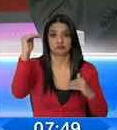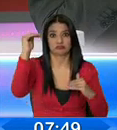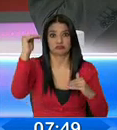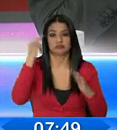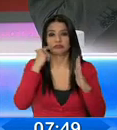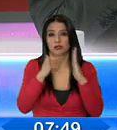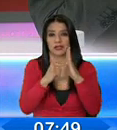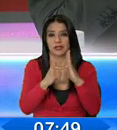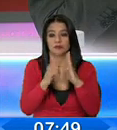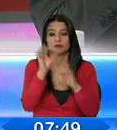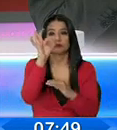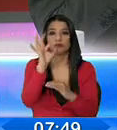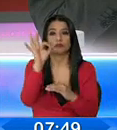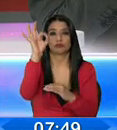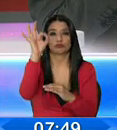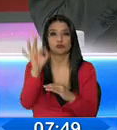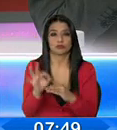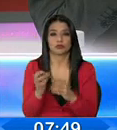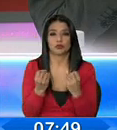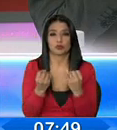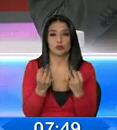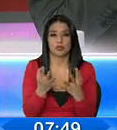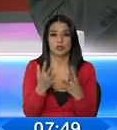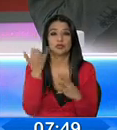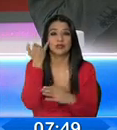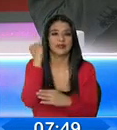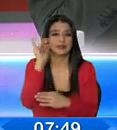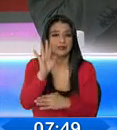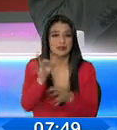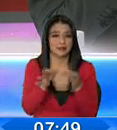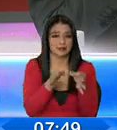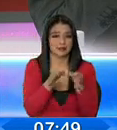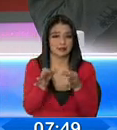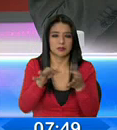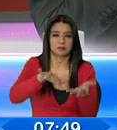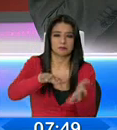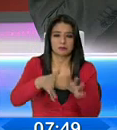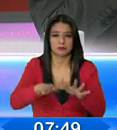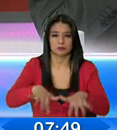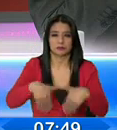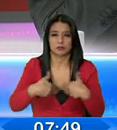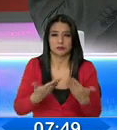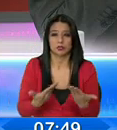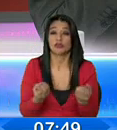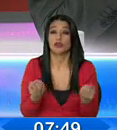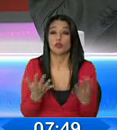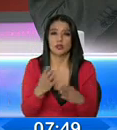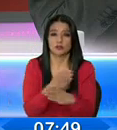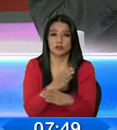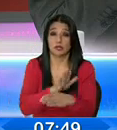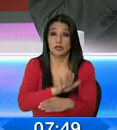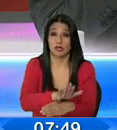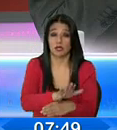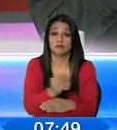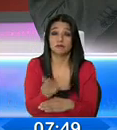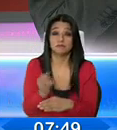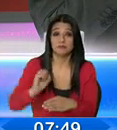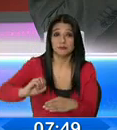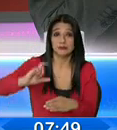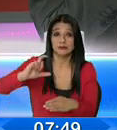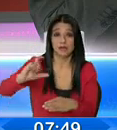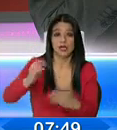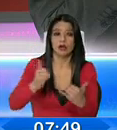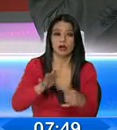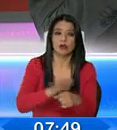vale porcentuales, permito que tengamos una idea de una cuantificación que aún está